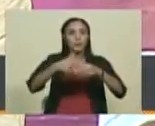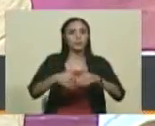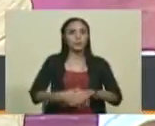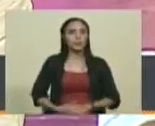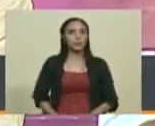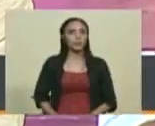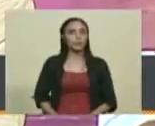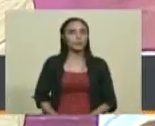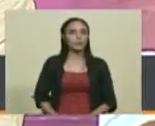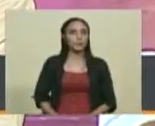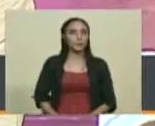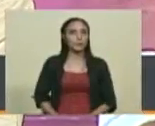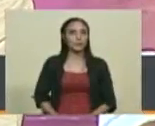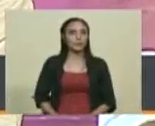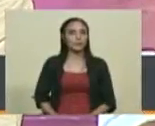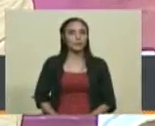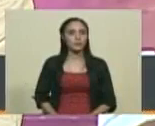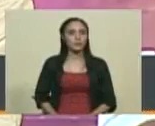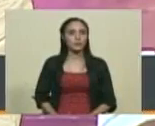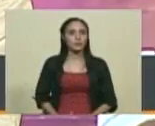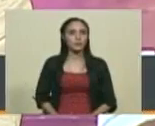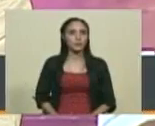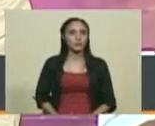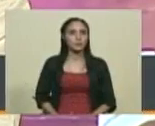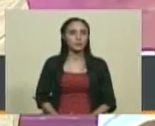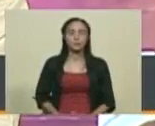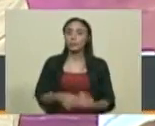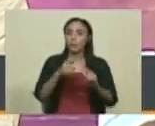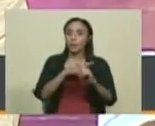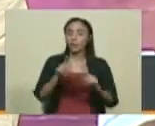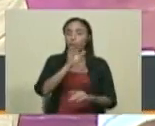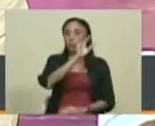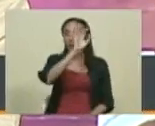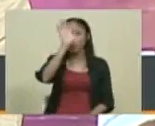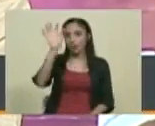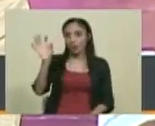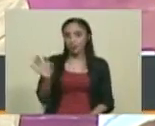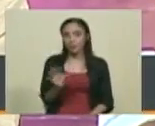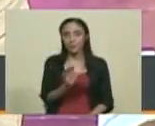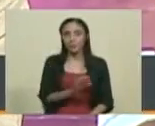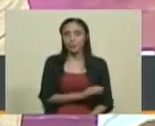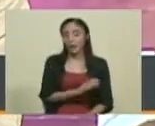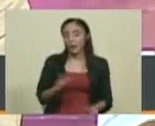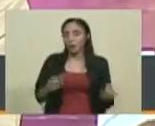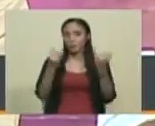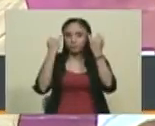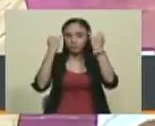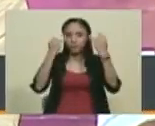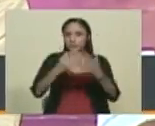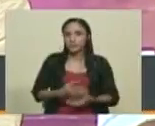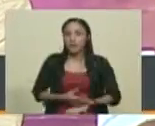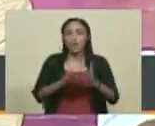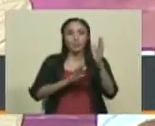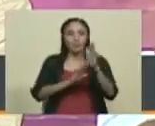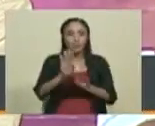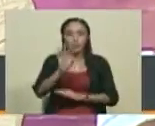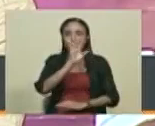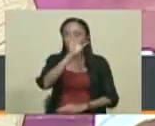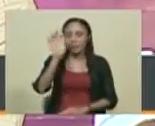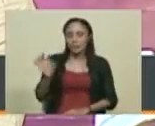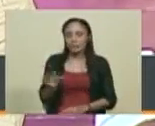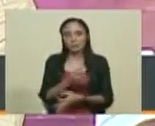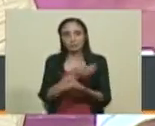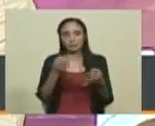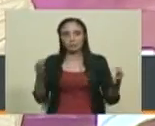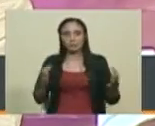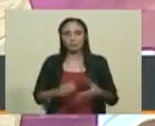crecientes, y además son inversiones de países poderosos, potencias mundiales, que no